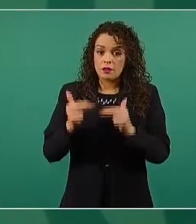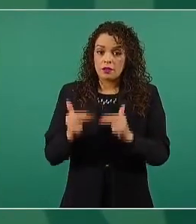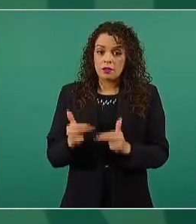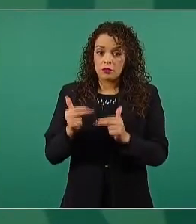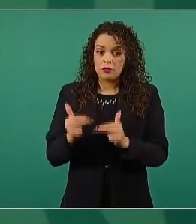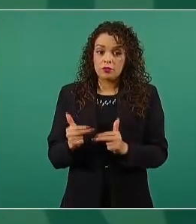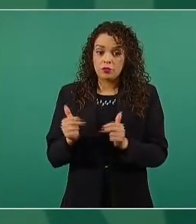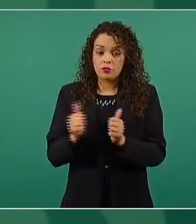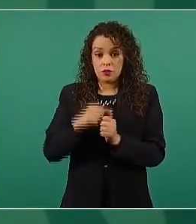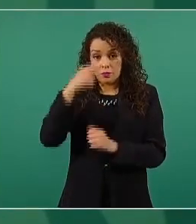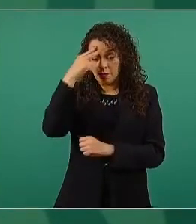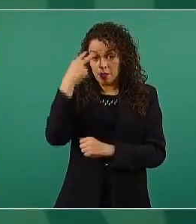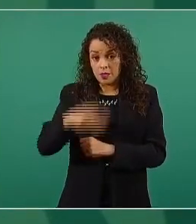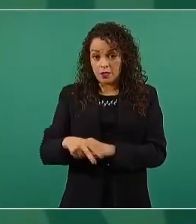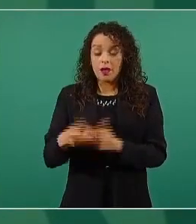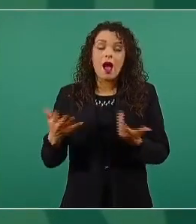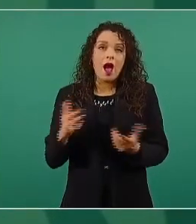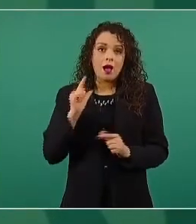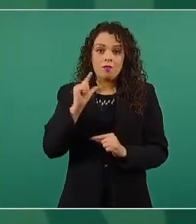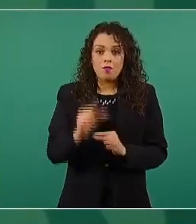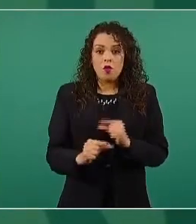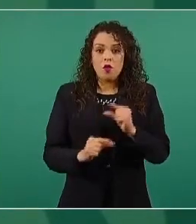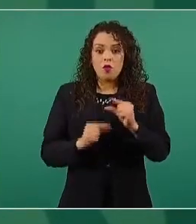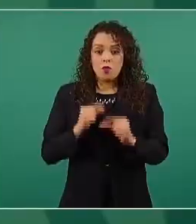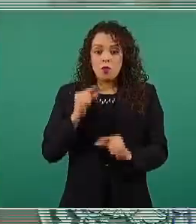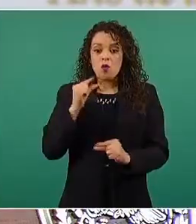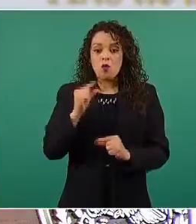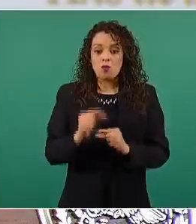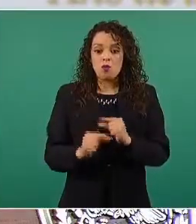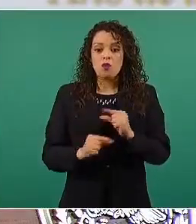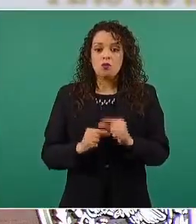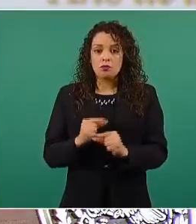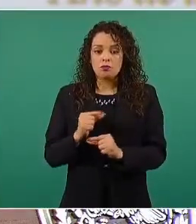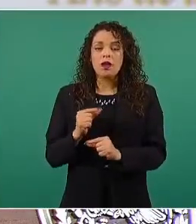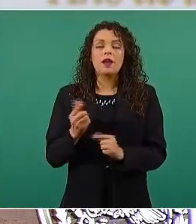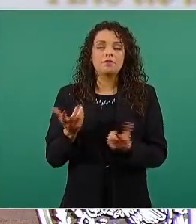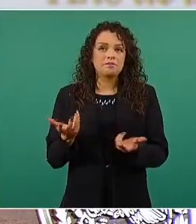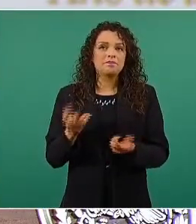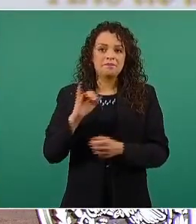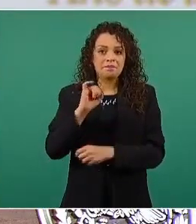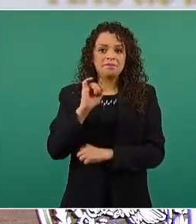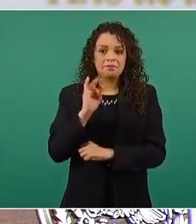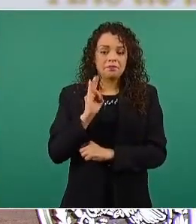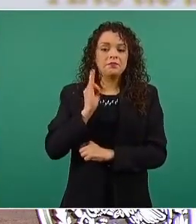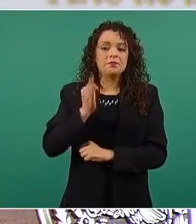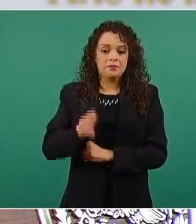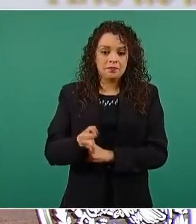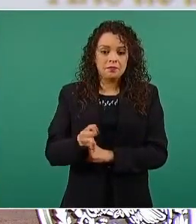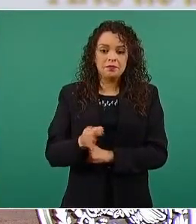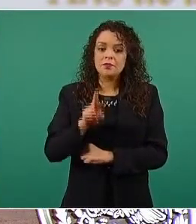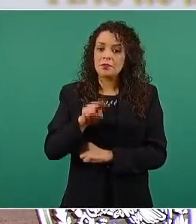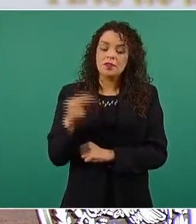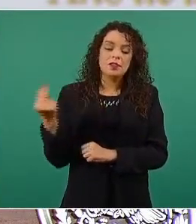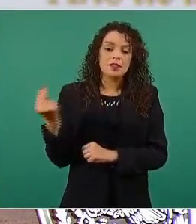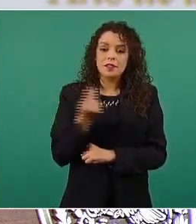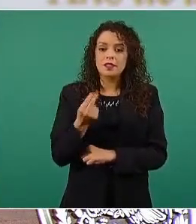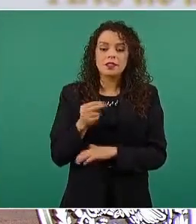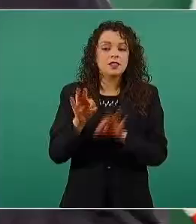y poco a poco fue aceptando de que era